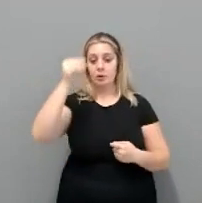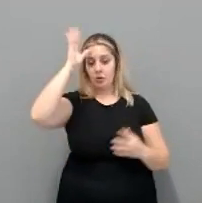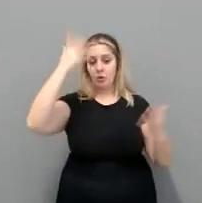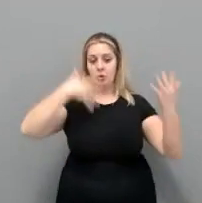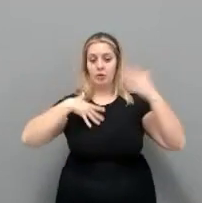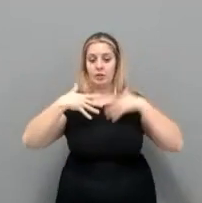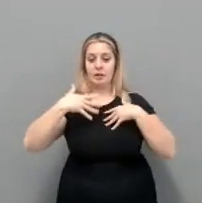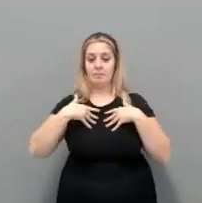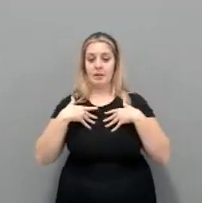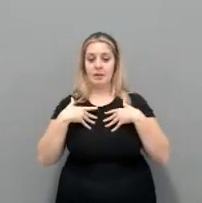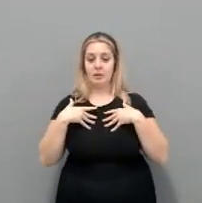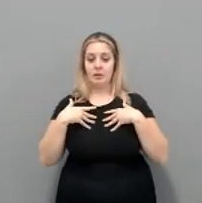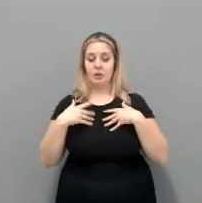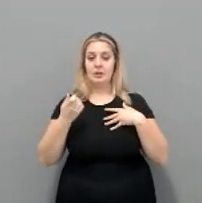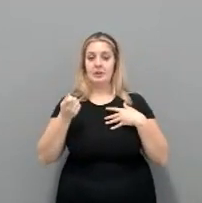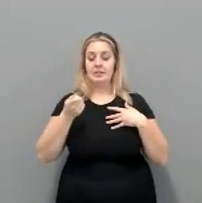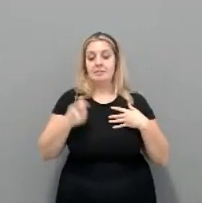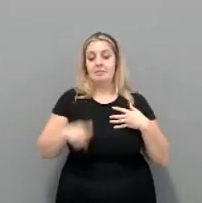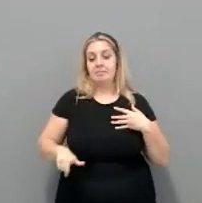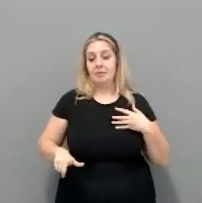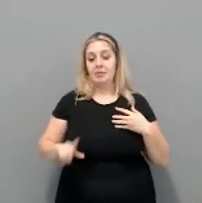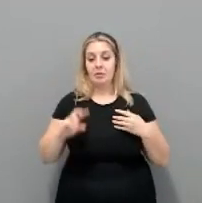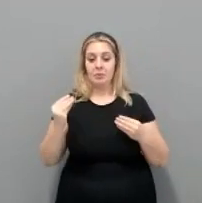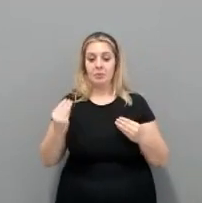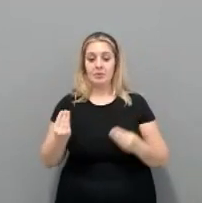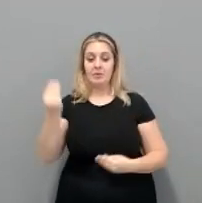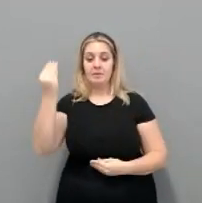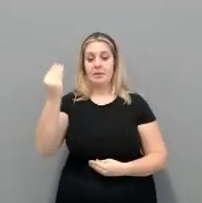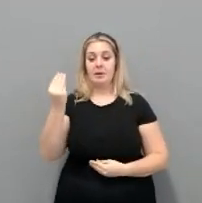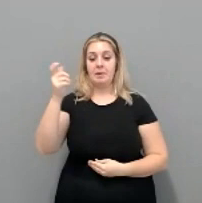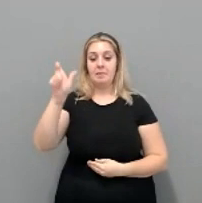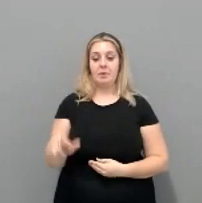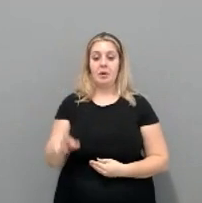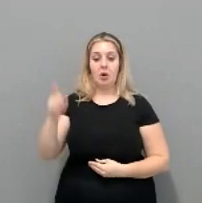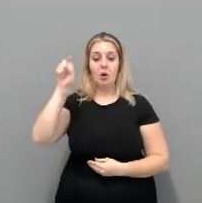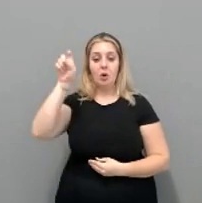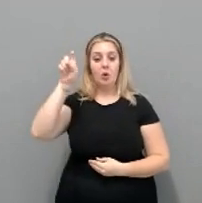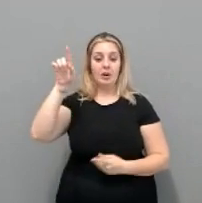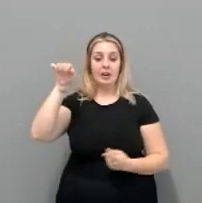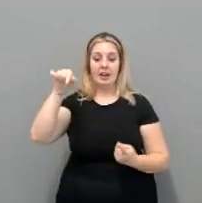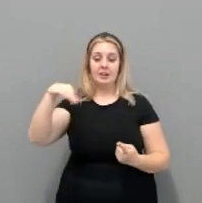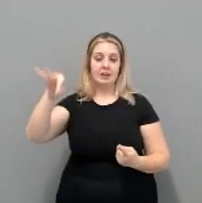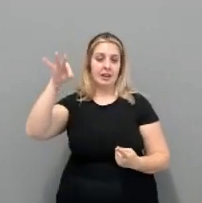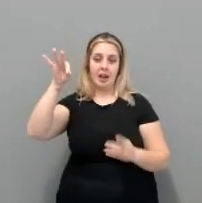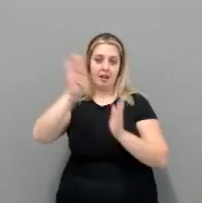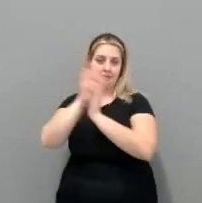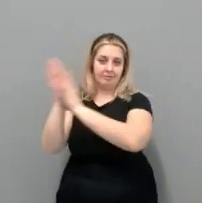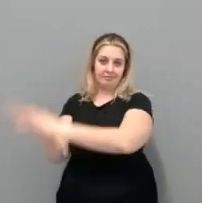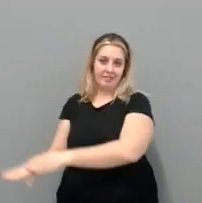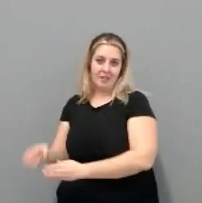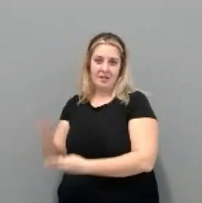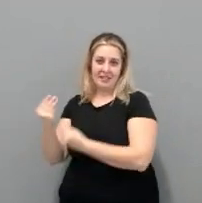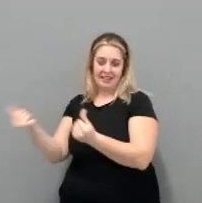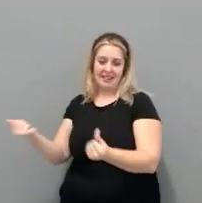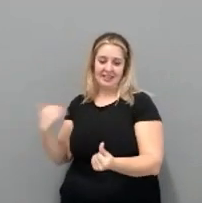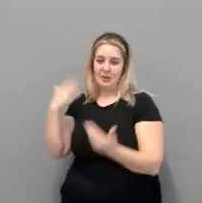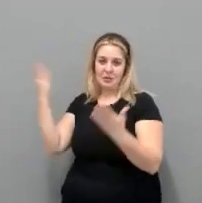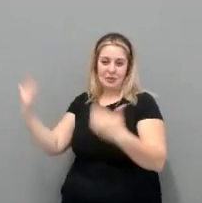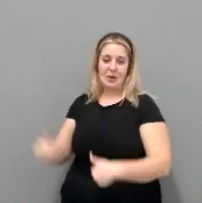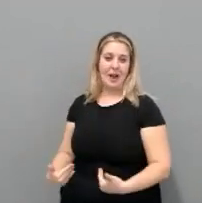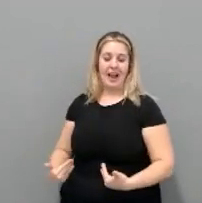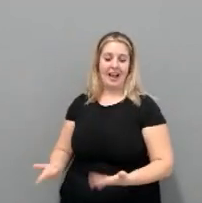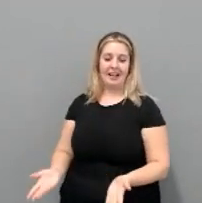muchas áreas y de muchas disciplinas. La figura del profesional única, esa ya se desestimó, eso ya no existe,